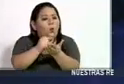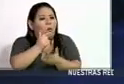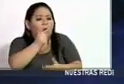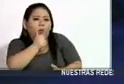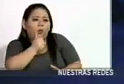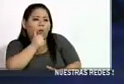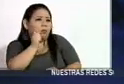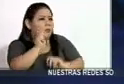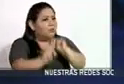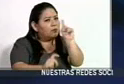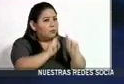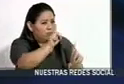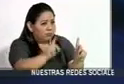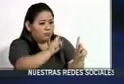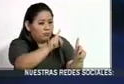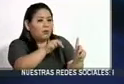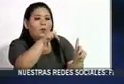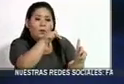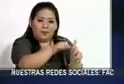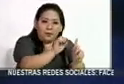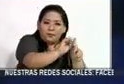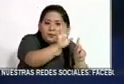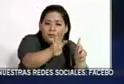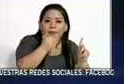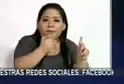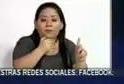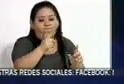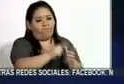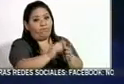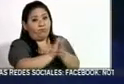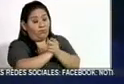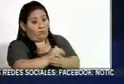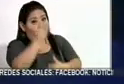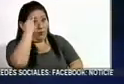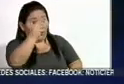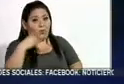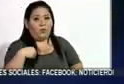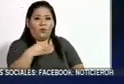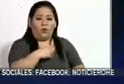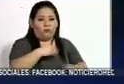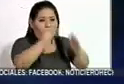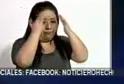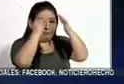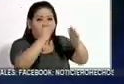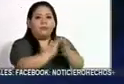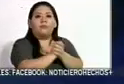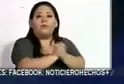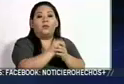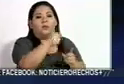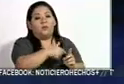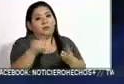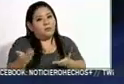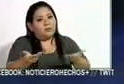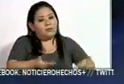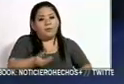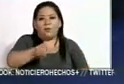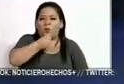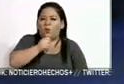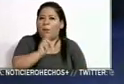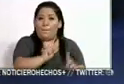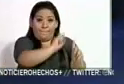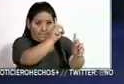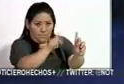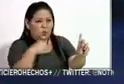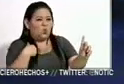pero vamos a tratar de despejar algunas. Gracias, Un gusto saludarle y gracias por recibirnos como Noticiero Hechos. Preguntarle,